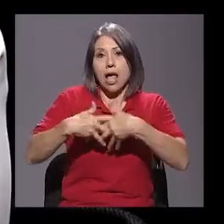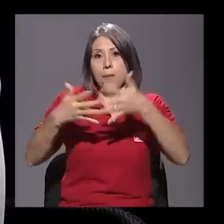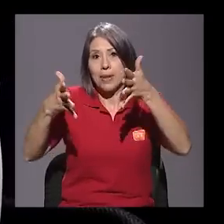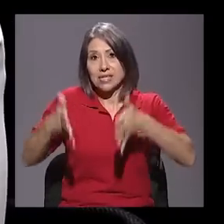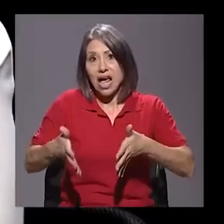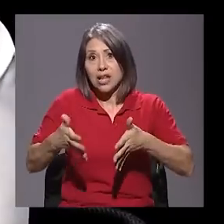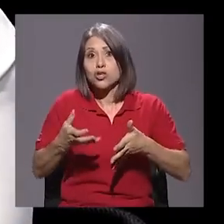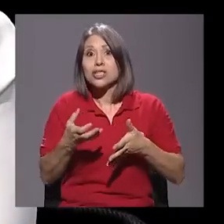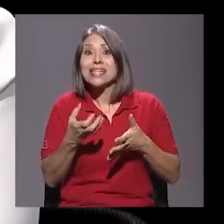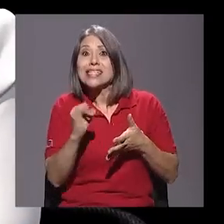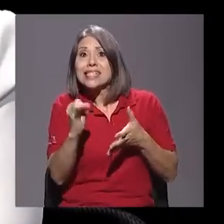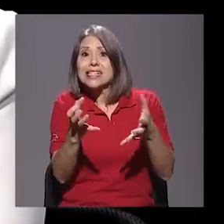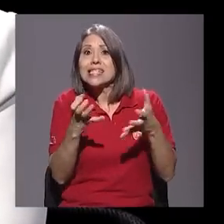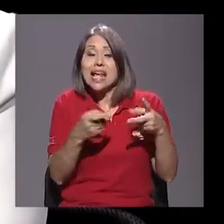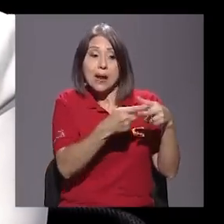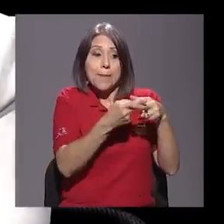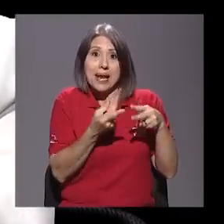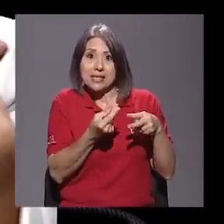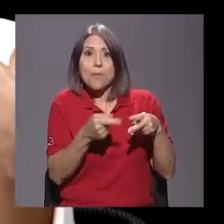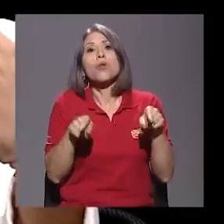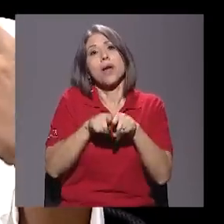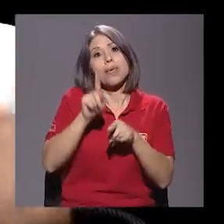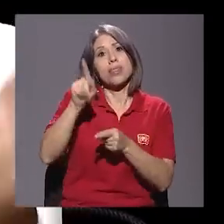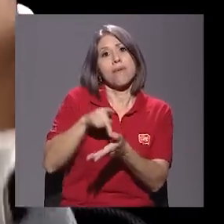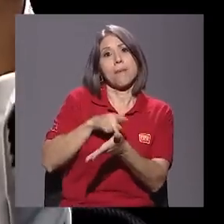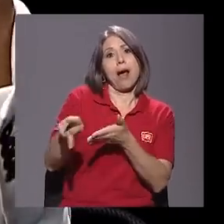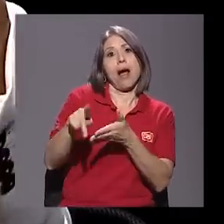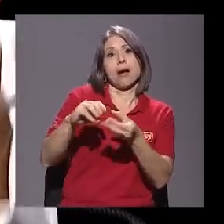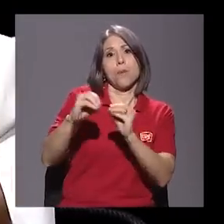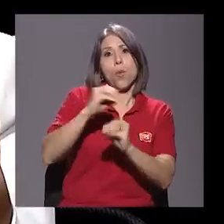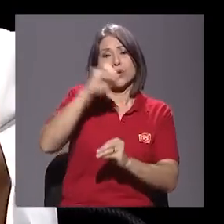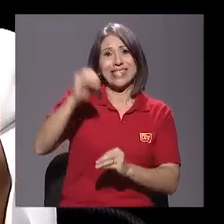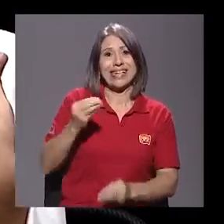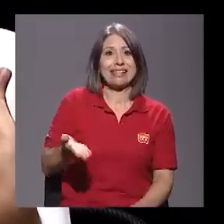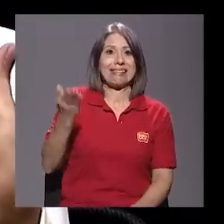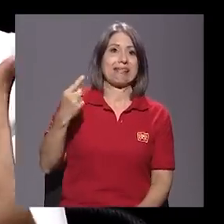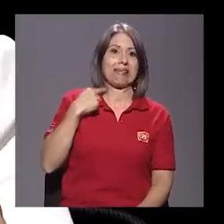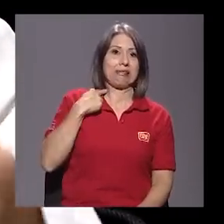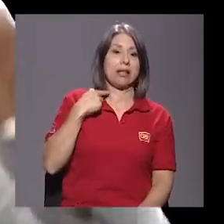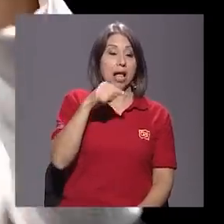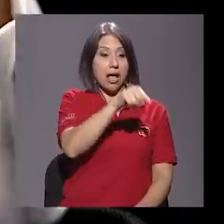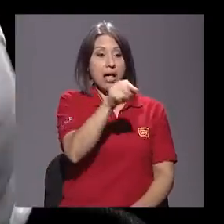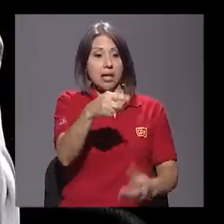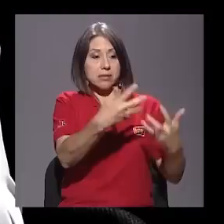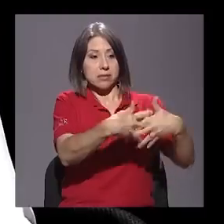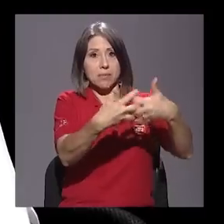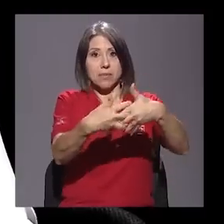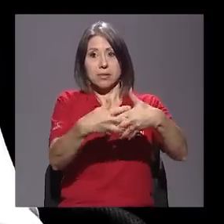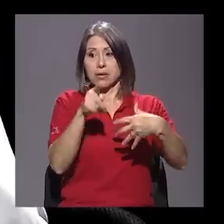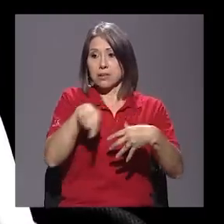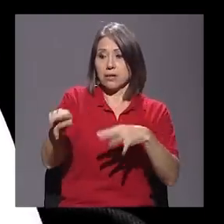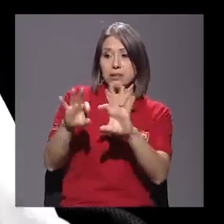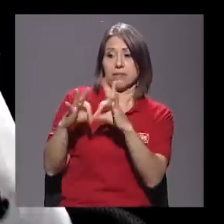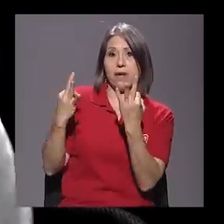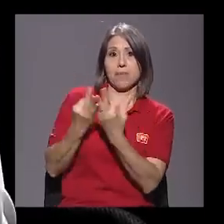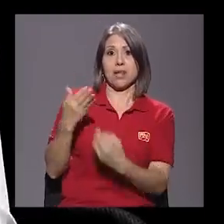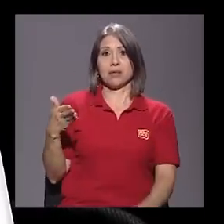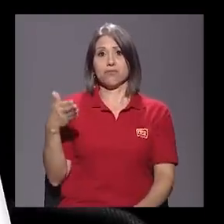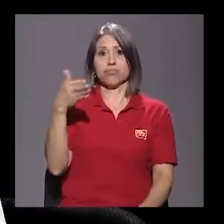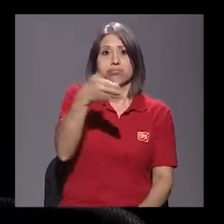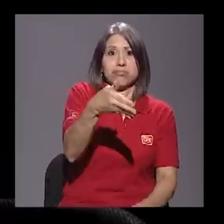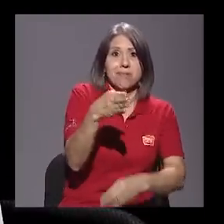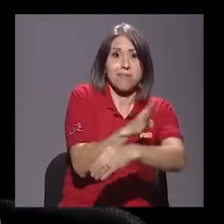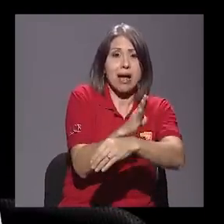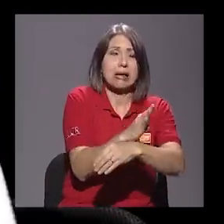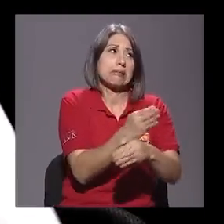si quieren un préstamo, también con tasas muy elevadas. Y por otro lado, esas empresas y esas familias van al sistema bancario y piden